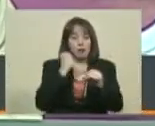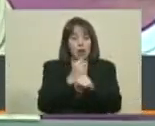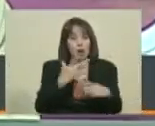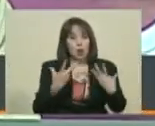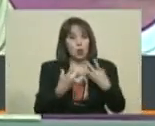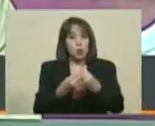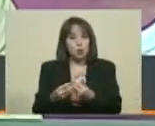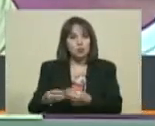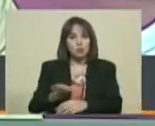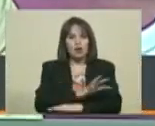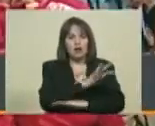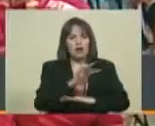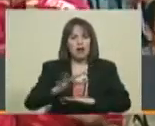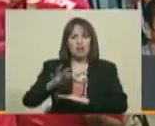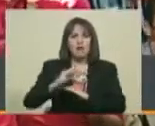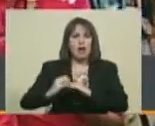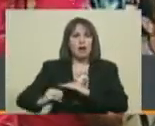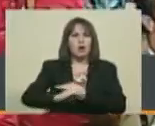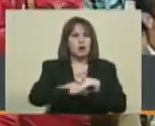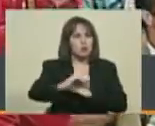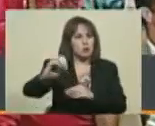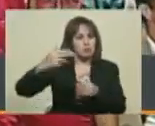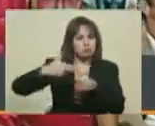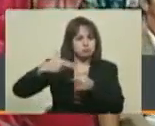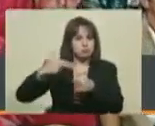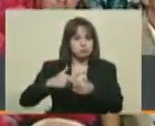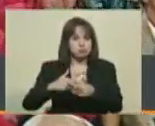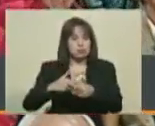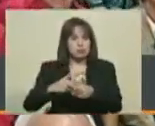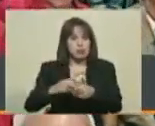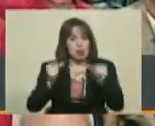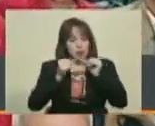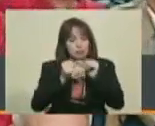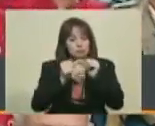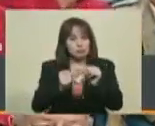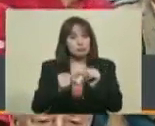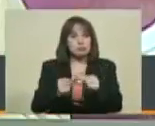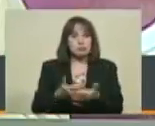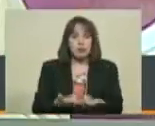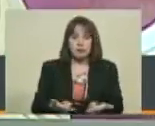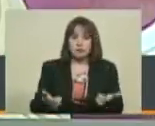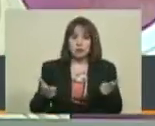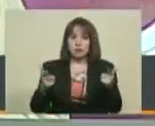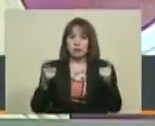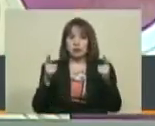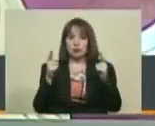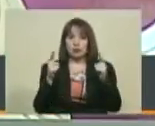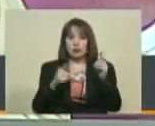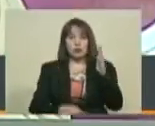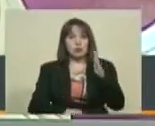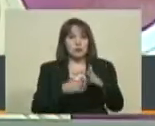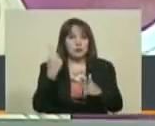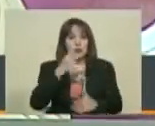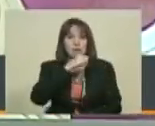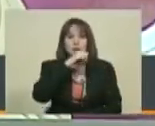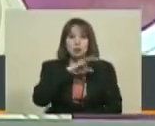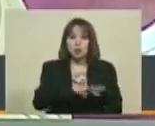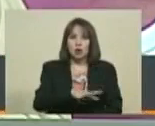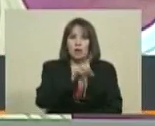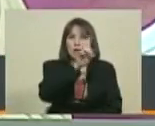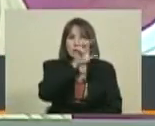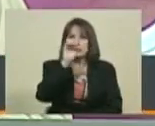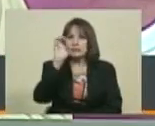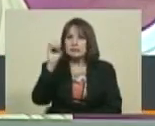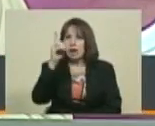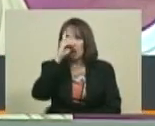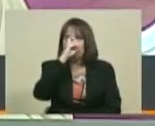Orinoco. El tiempo de bonanza permitió, por primera vez en la historia de 100 años